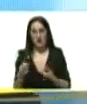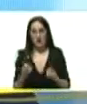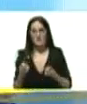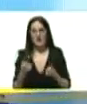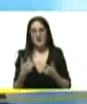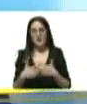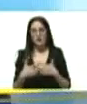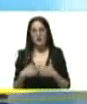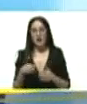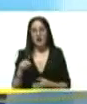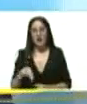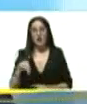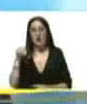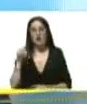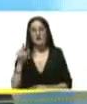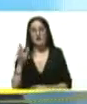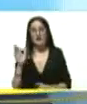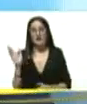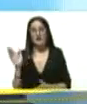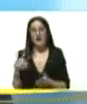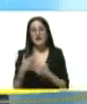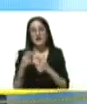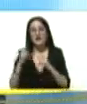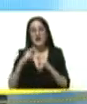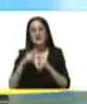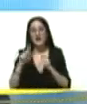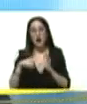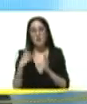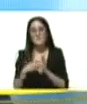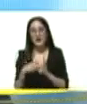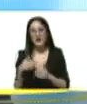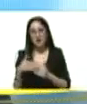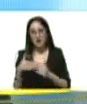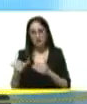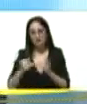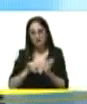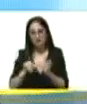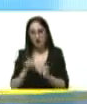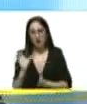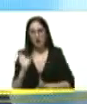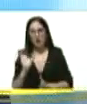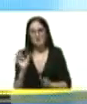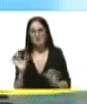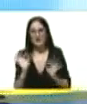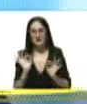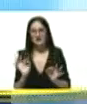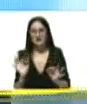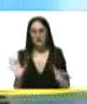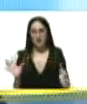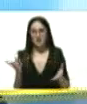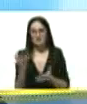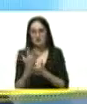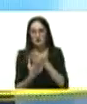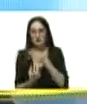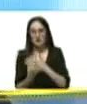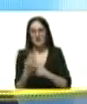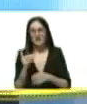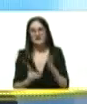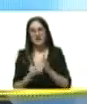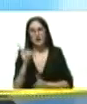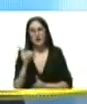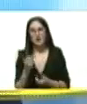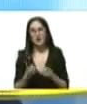el norte de Santander y el estado Táchira, completa. una zona binacional de desarrollo